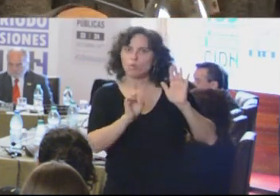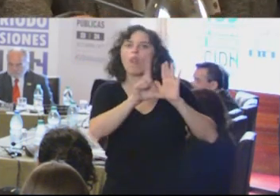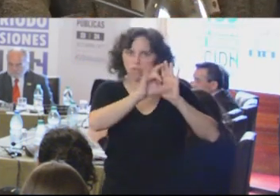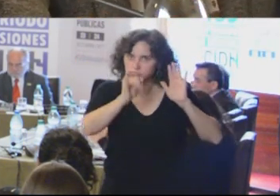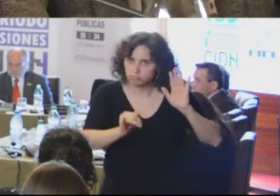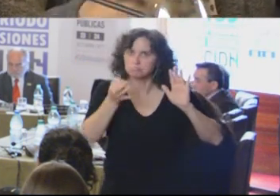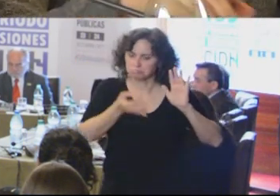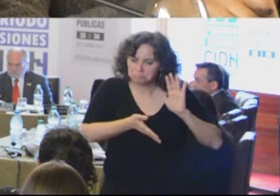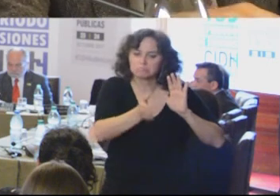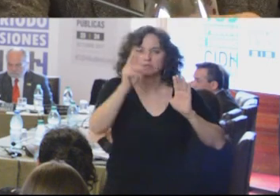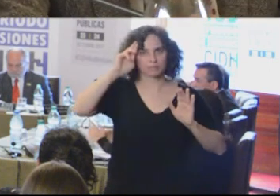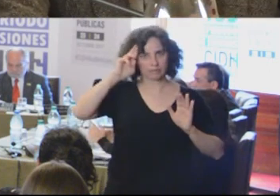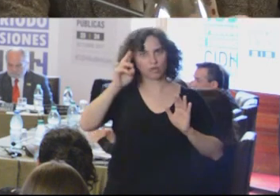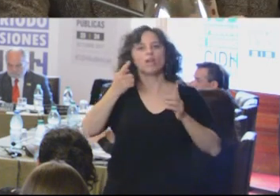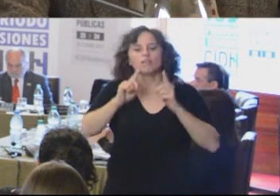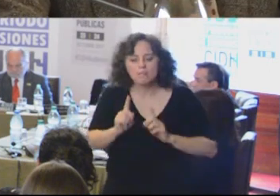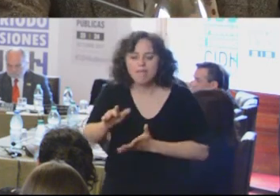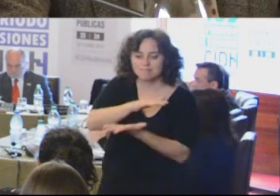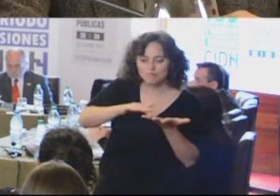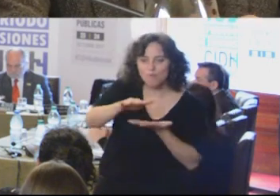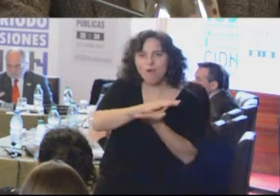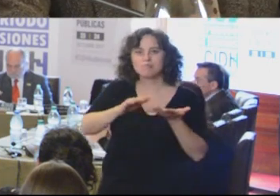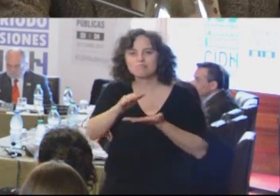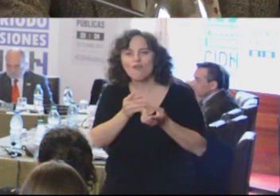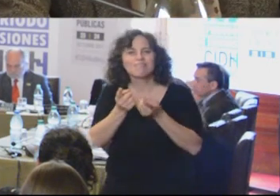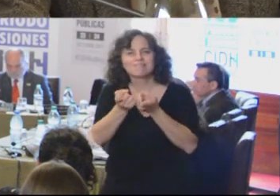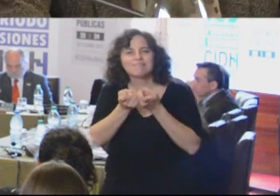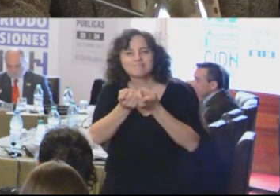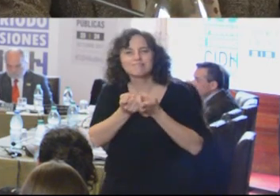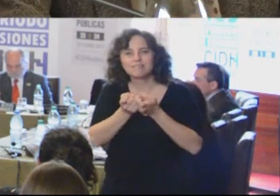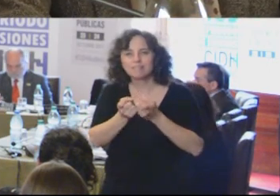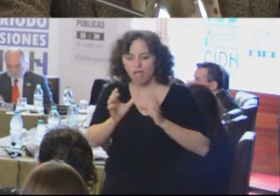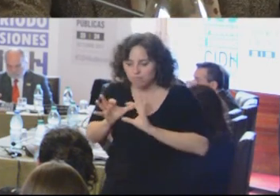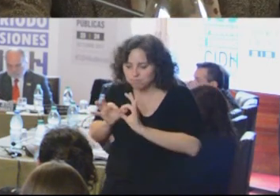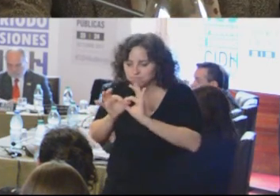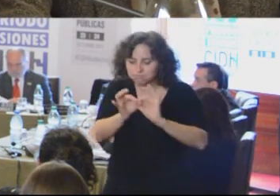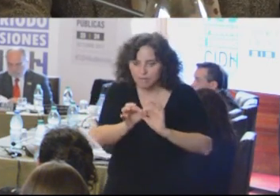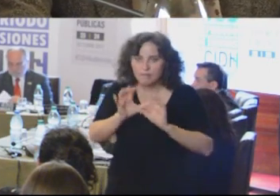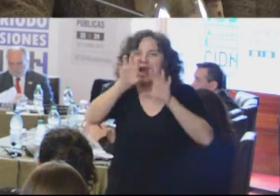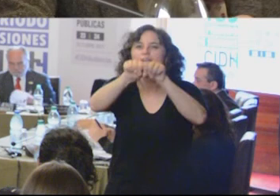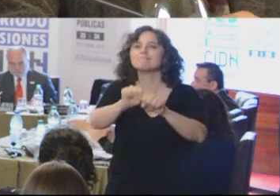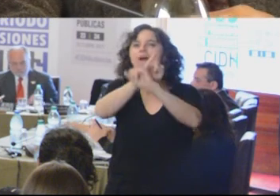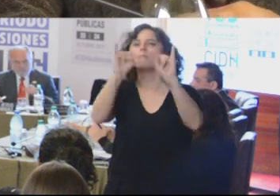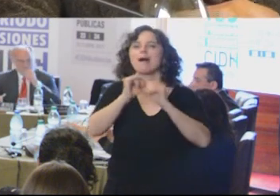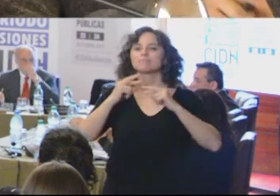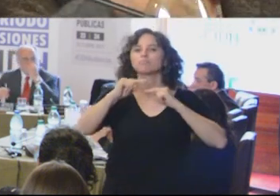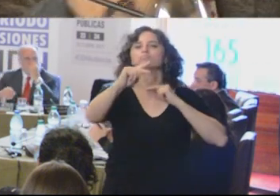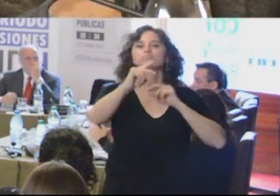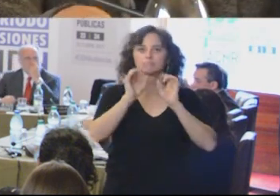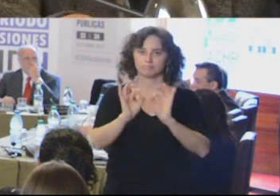y en un contexto de transición necesario para la consolidación de una paz estable y duradera